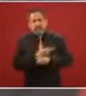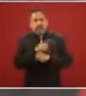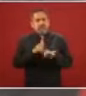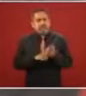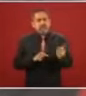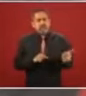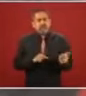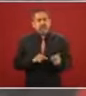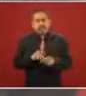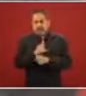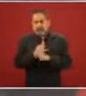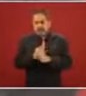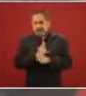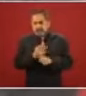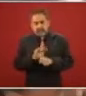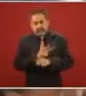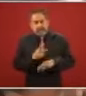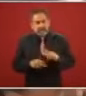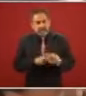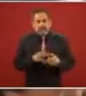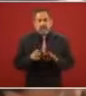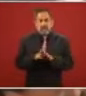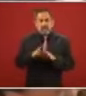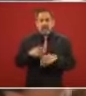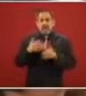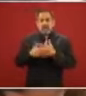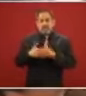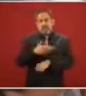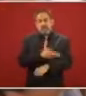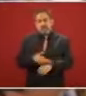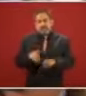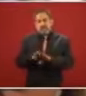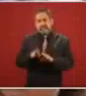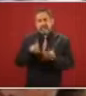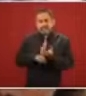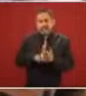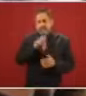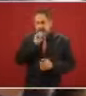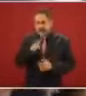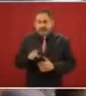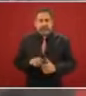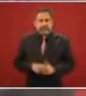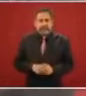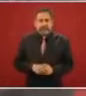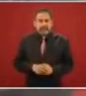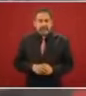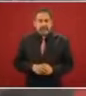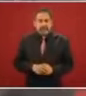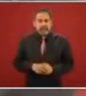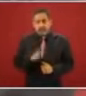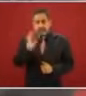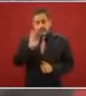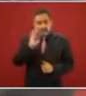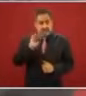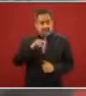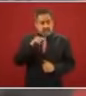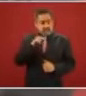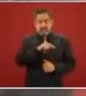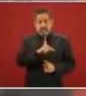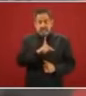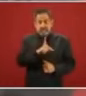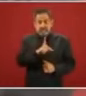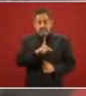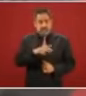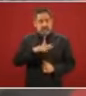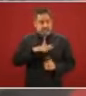esta investigación y qué es lo que procede. Y si se